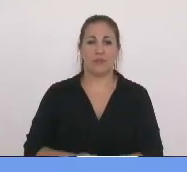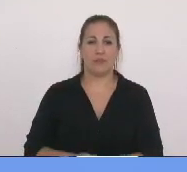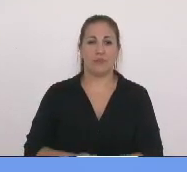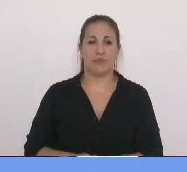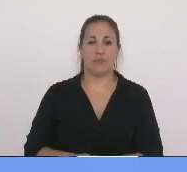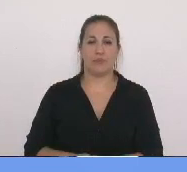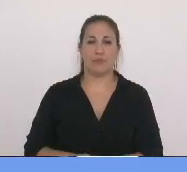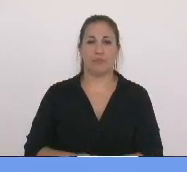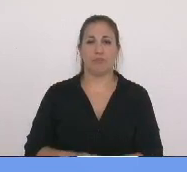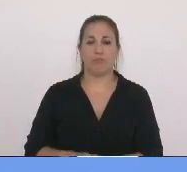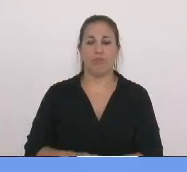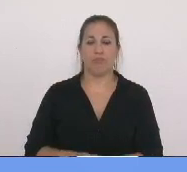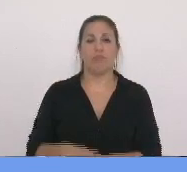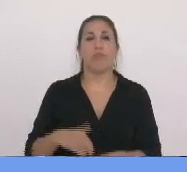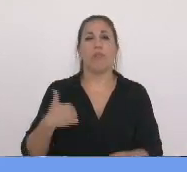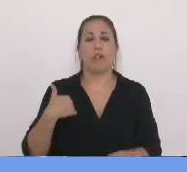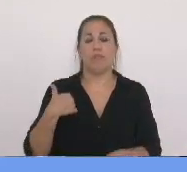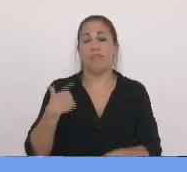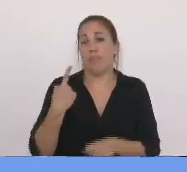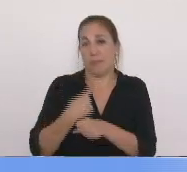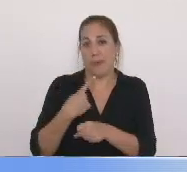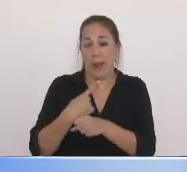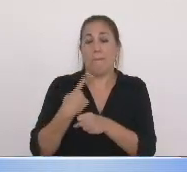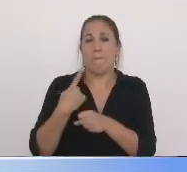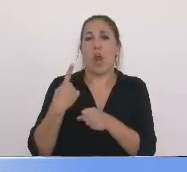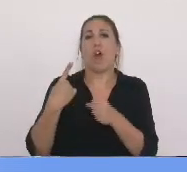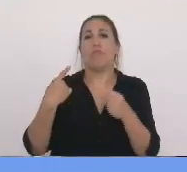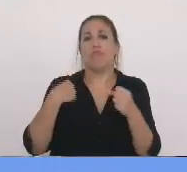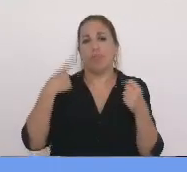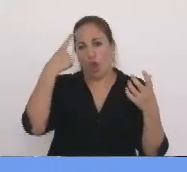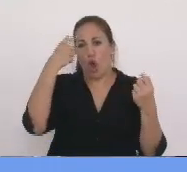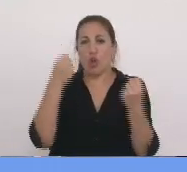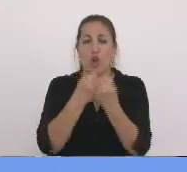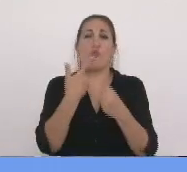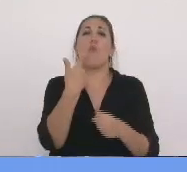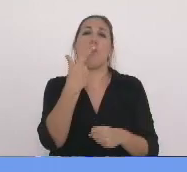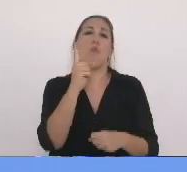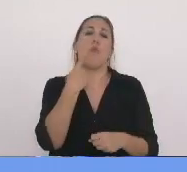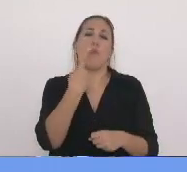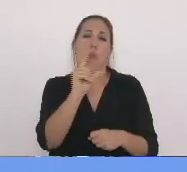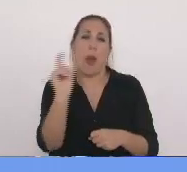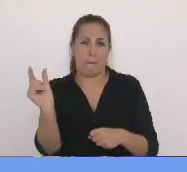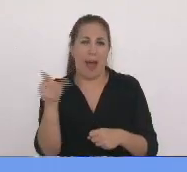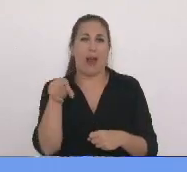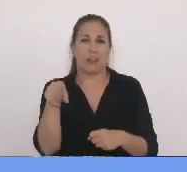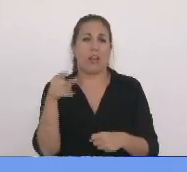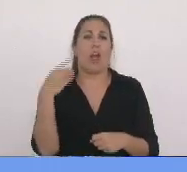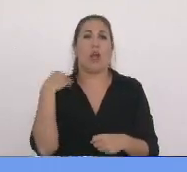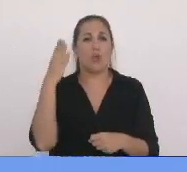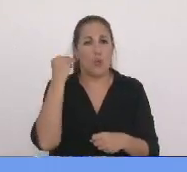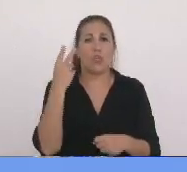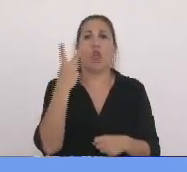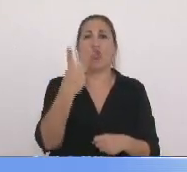empiezo coincidiendo al menos en una parte que escuche a dos senadores